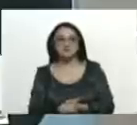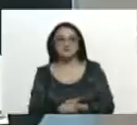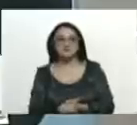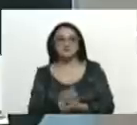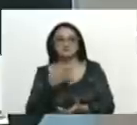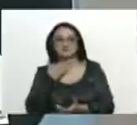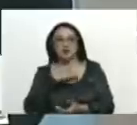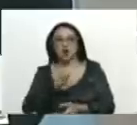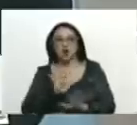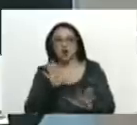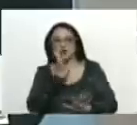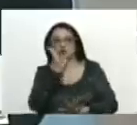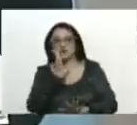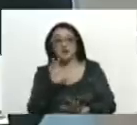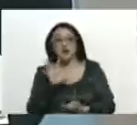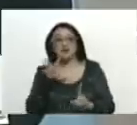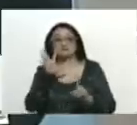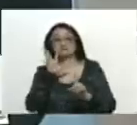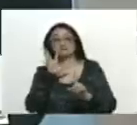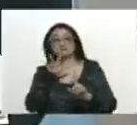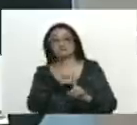que han humillado